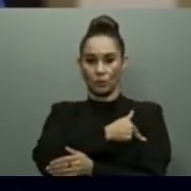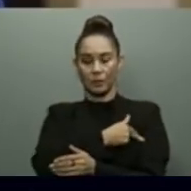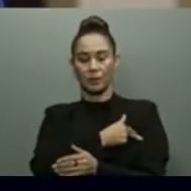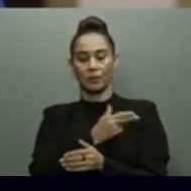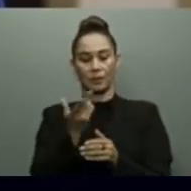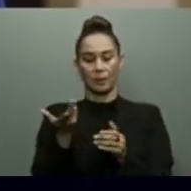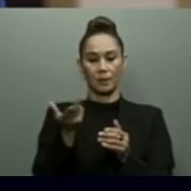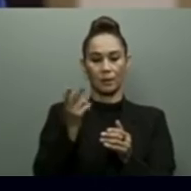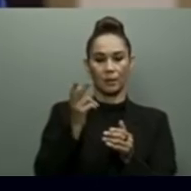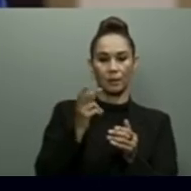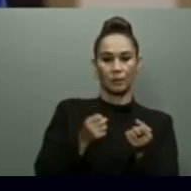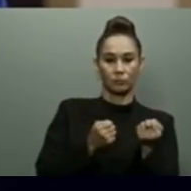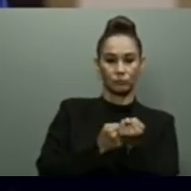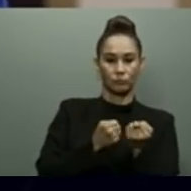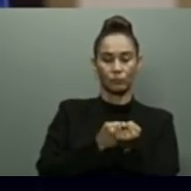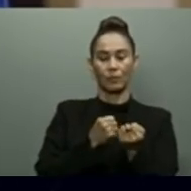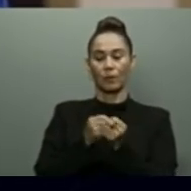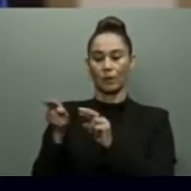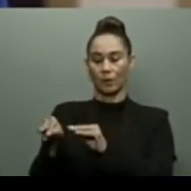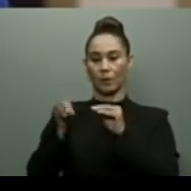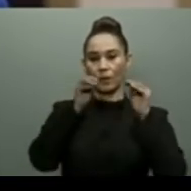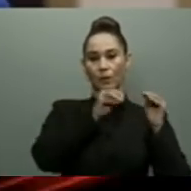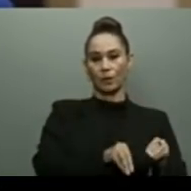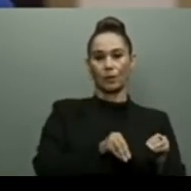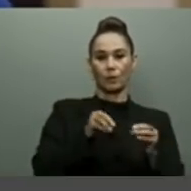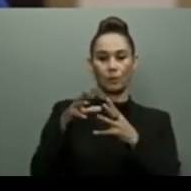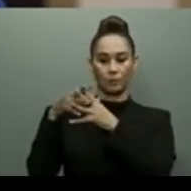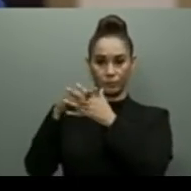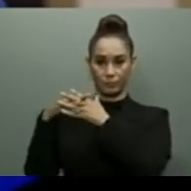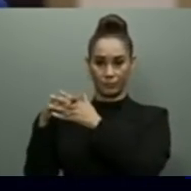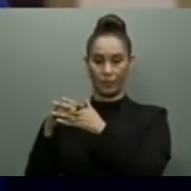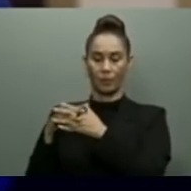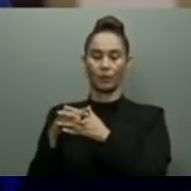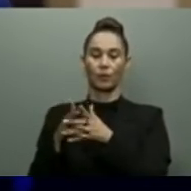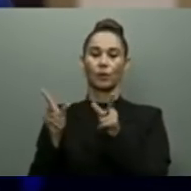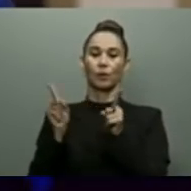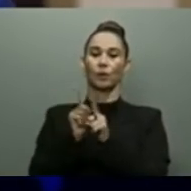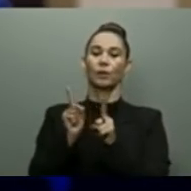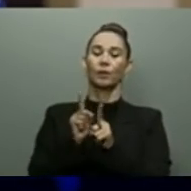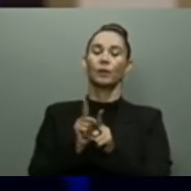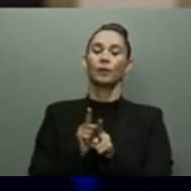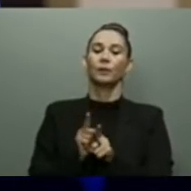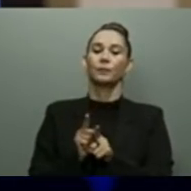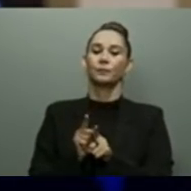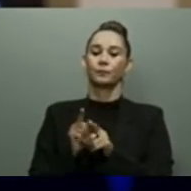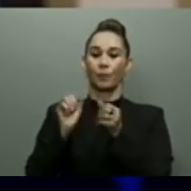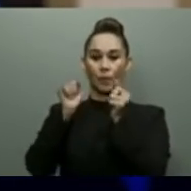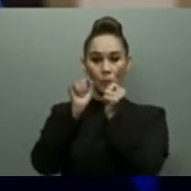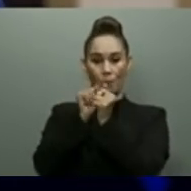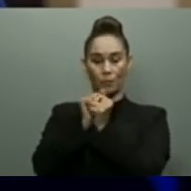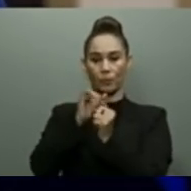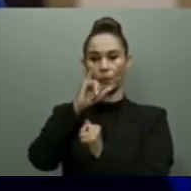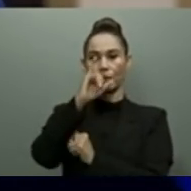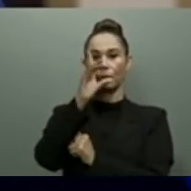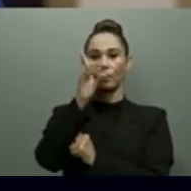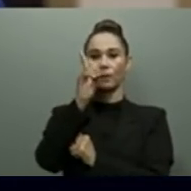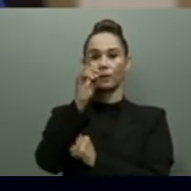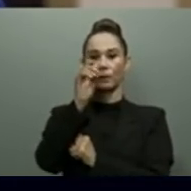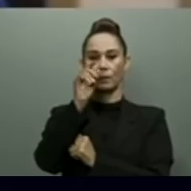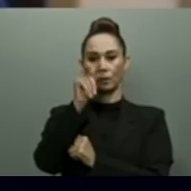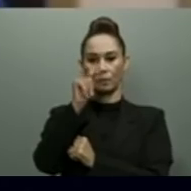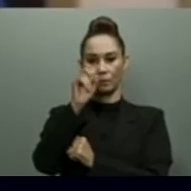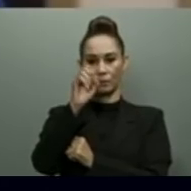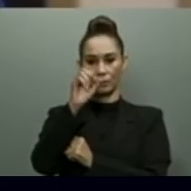campaña donados por el Comando Sur de los Estados Unidos, al igual que también conjuntamente con el Indotel y